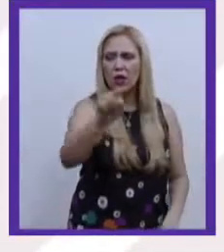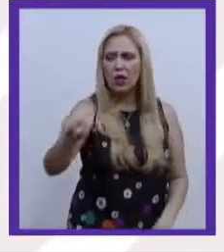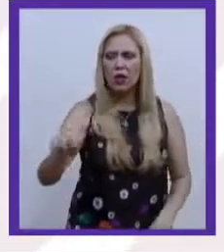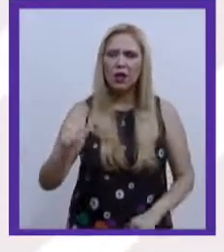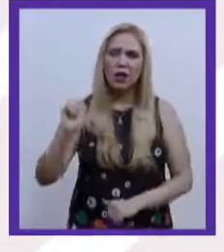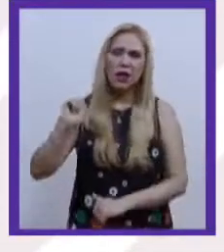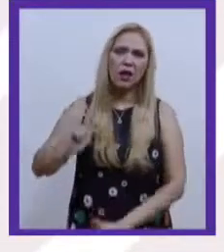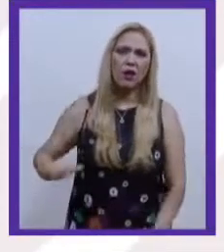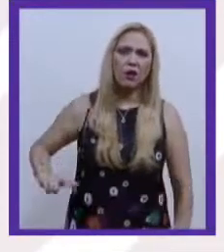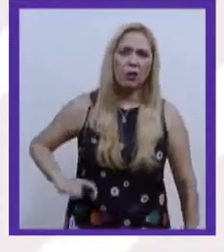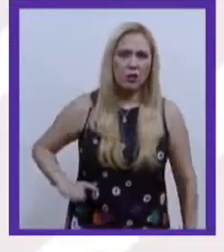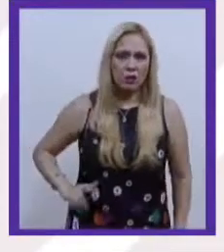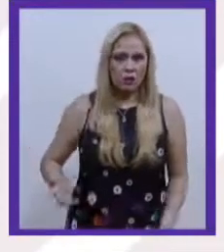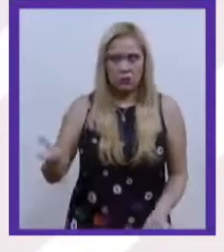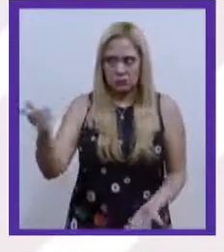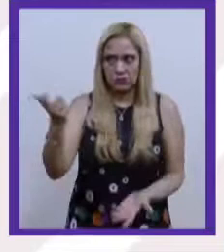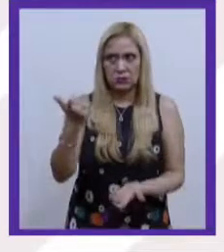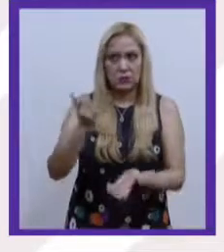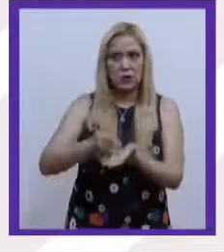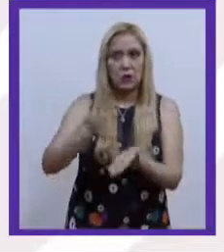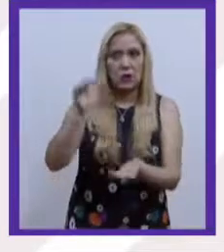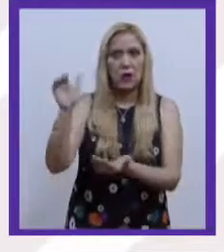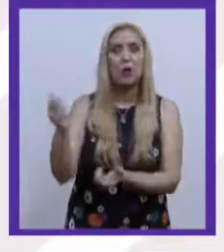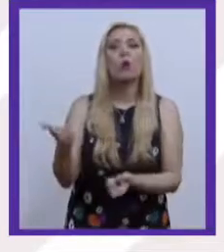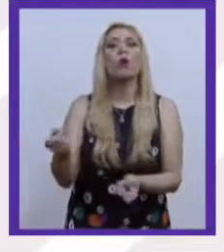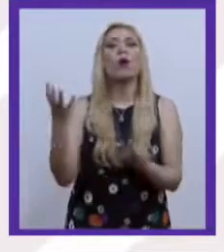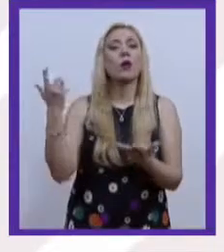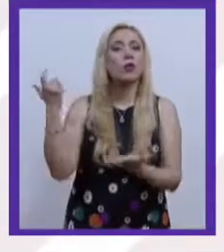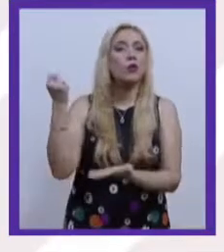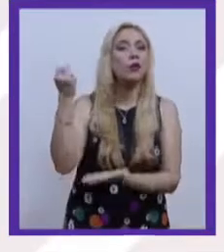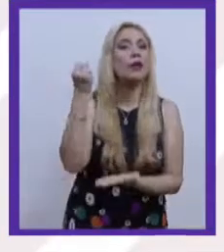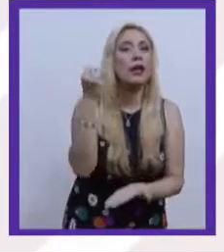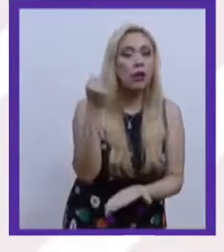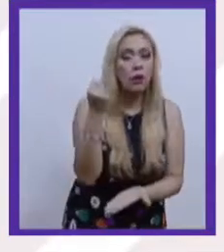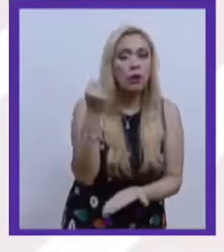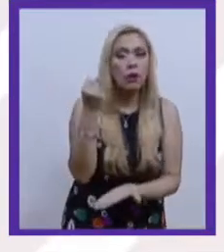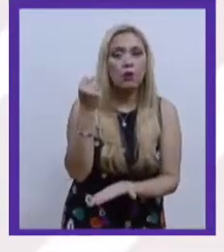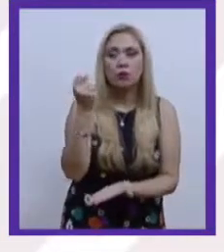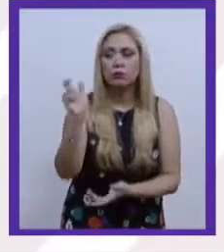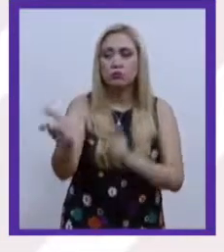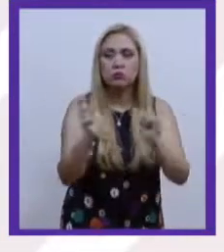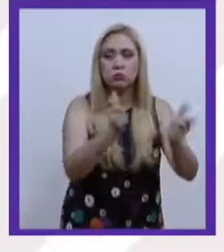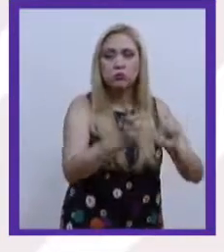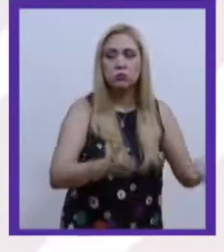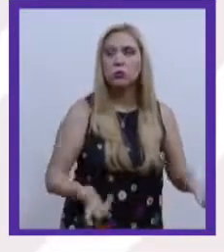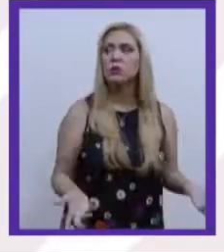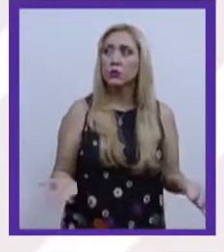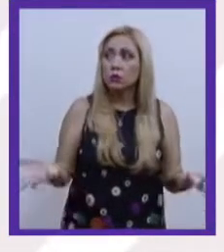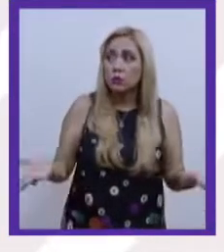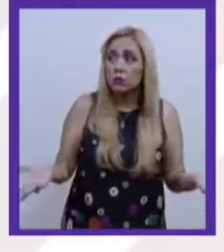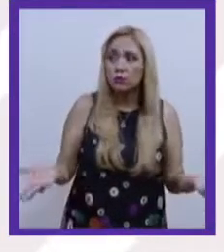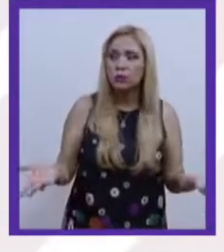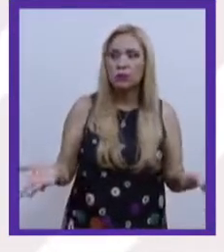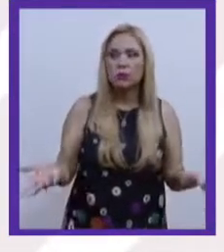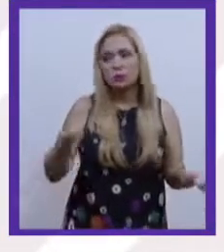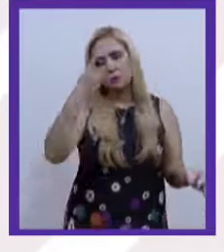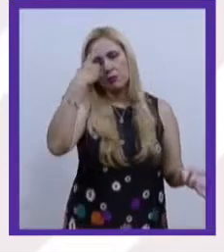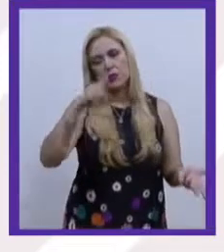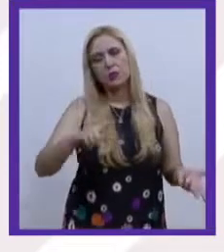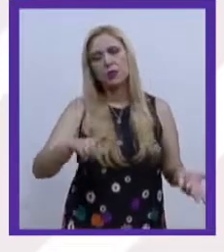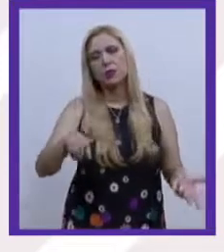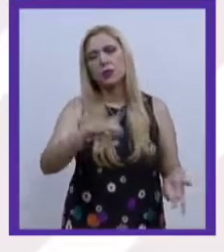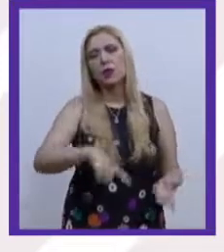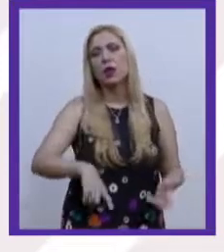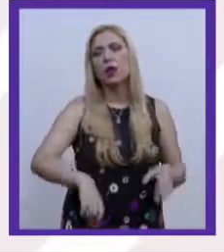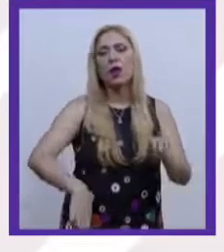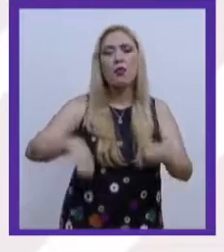secretaría pertinente, por eso está Hacienda, o sea, cuánto se está invirtiendo, de qué manera estamos invirtiendo, todo el tema de los